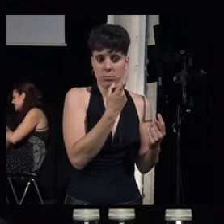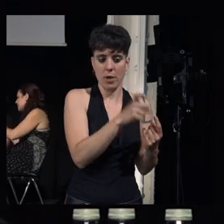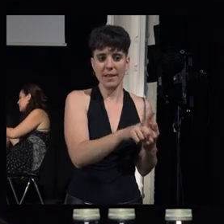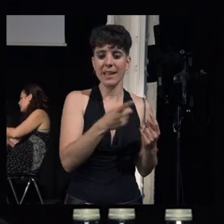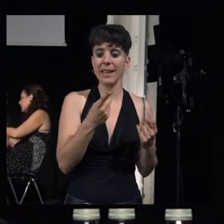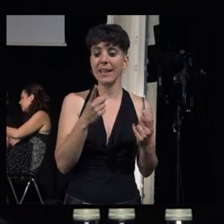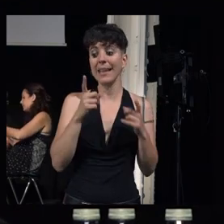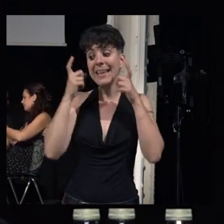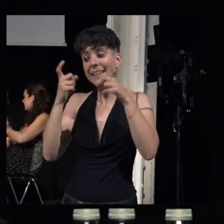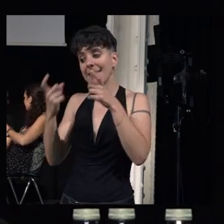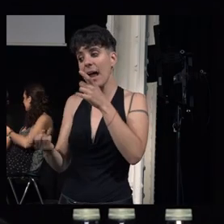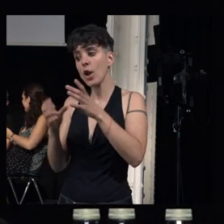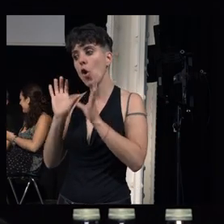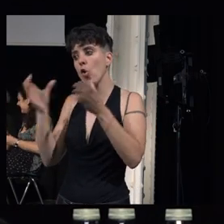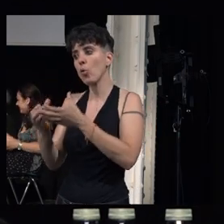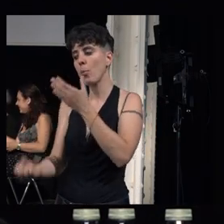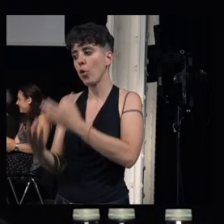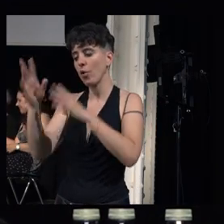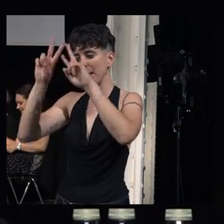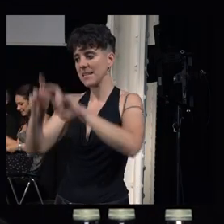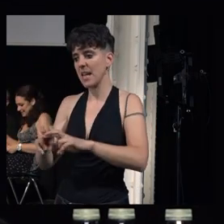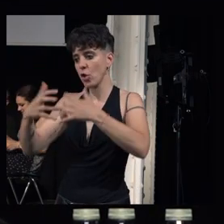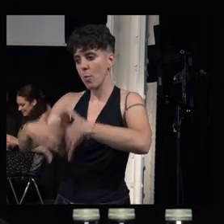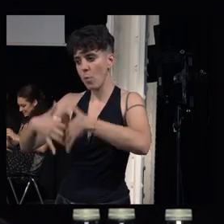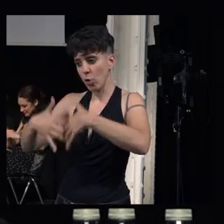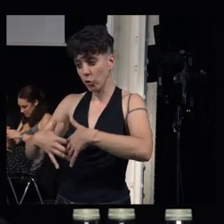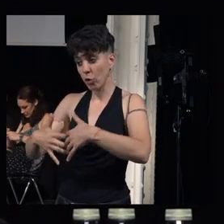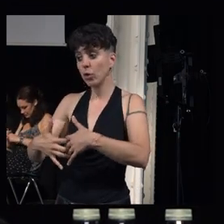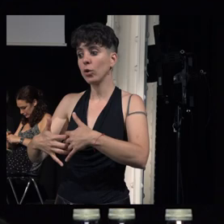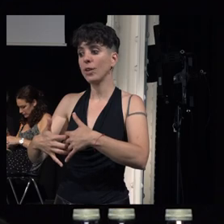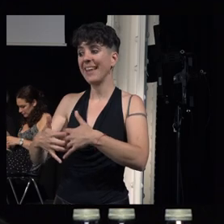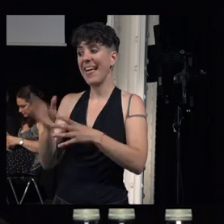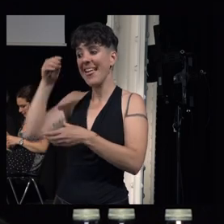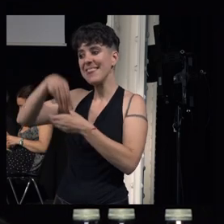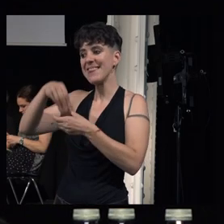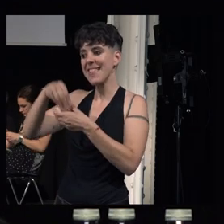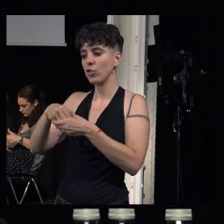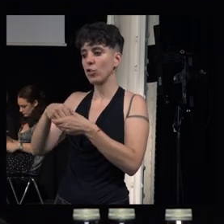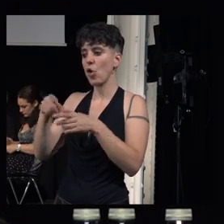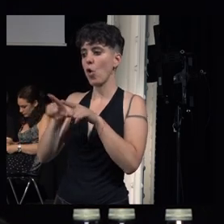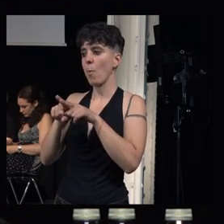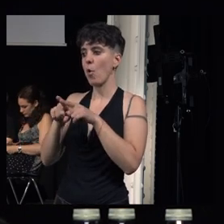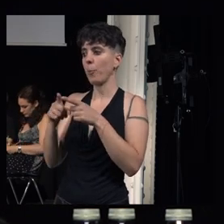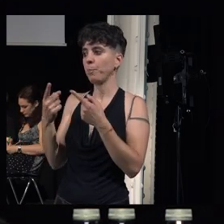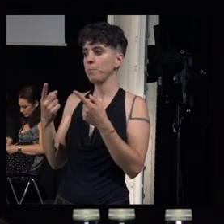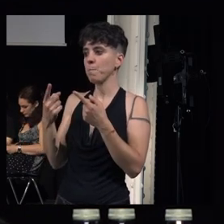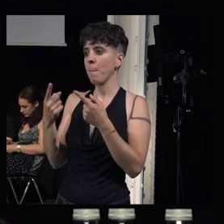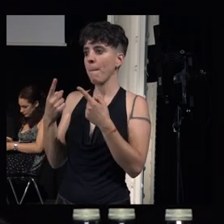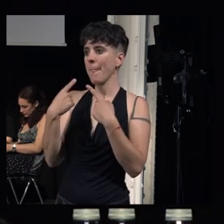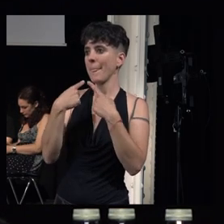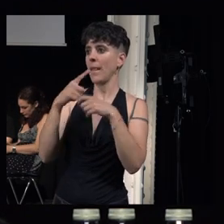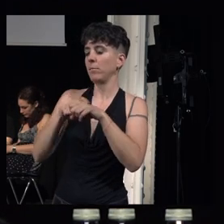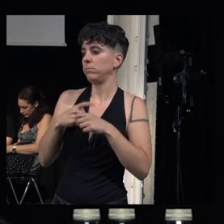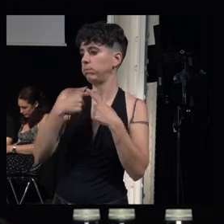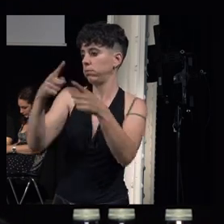crear un grupo de investigación, un grupo motor con la gente que desbordara nuestras propias brechas, ¿no? y nuestros propios